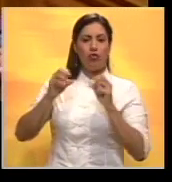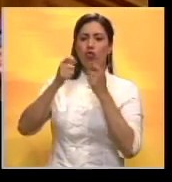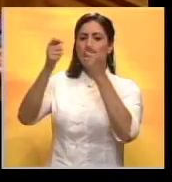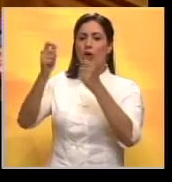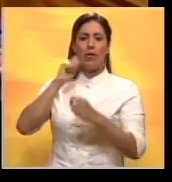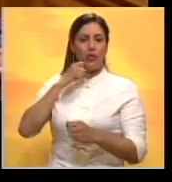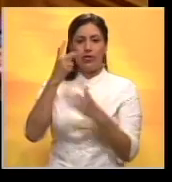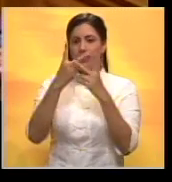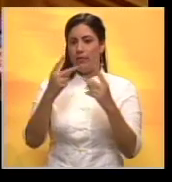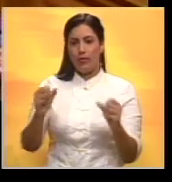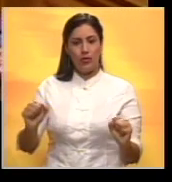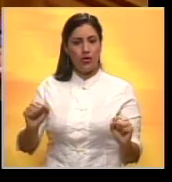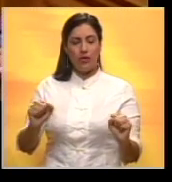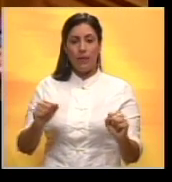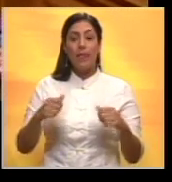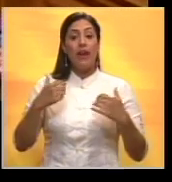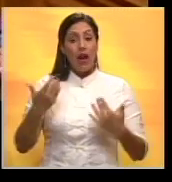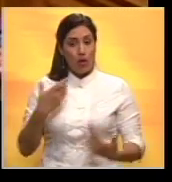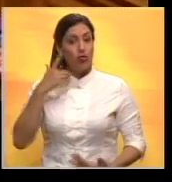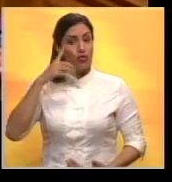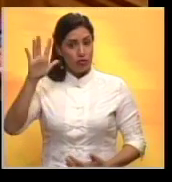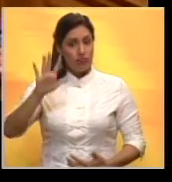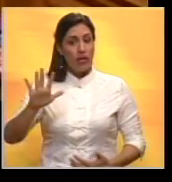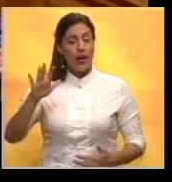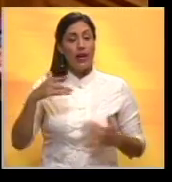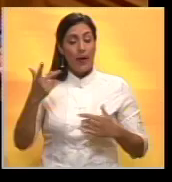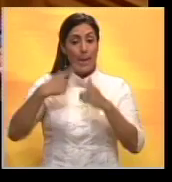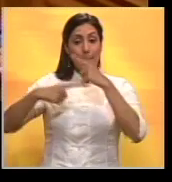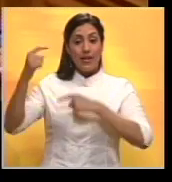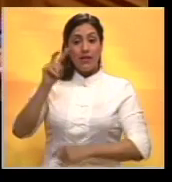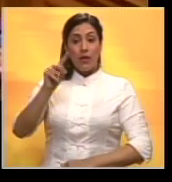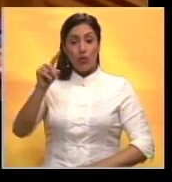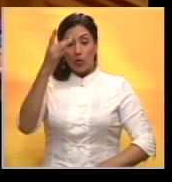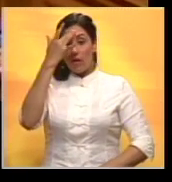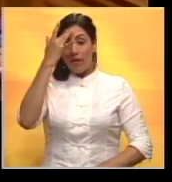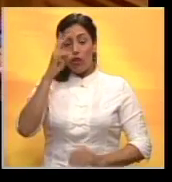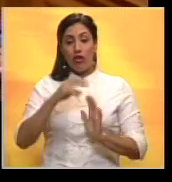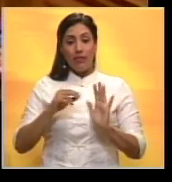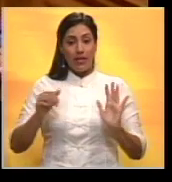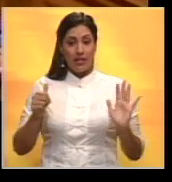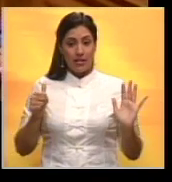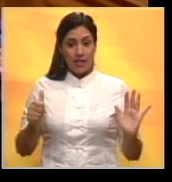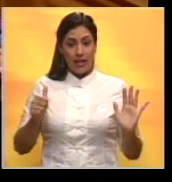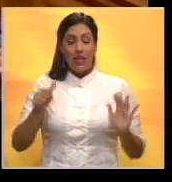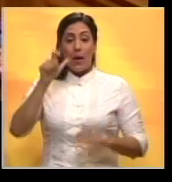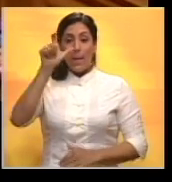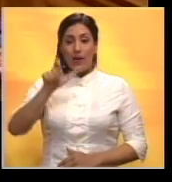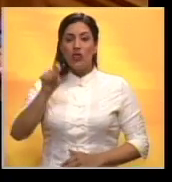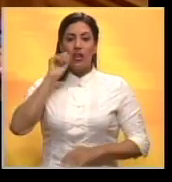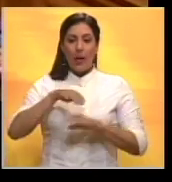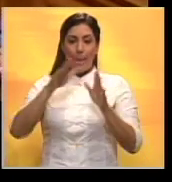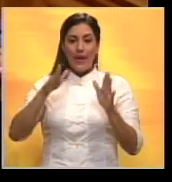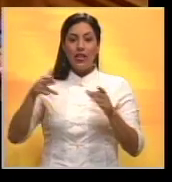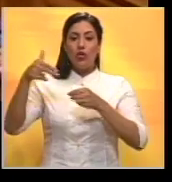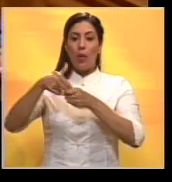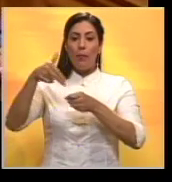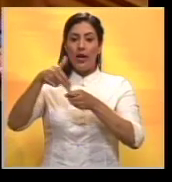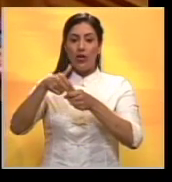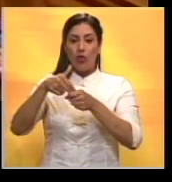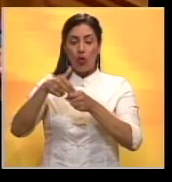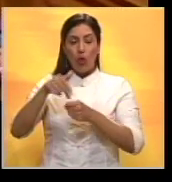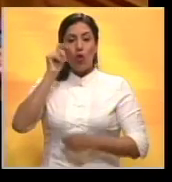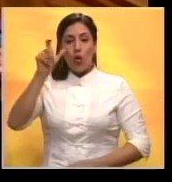e imprescriptibles considerando que el pasado 21 de febrero del 2016 el ciudadano ministro de energía y petróleo